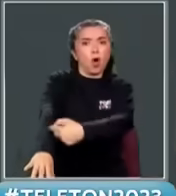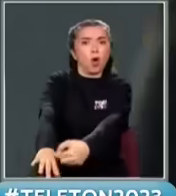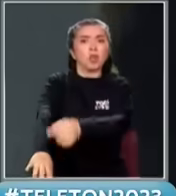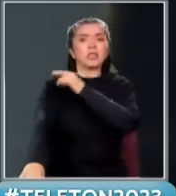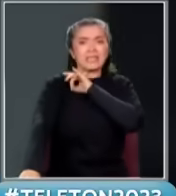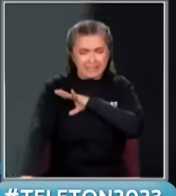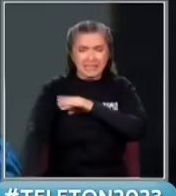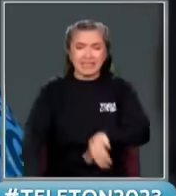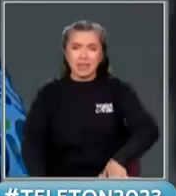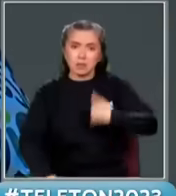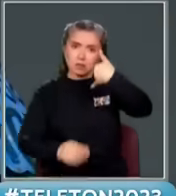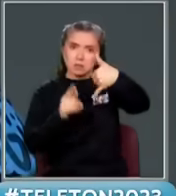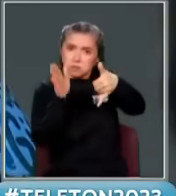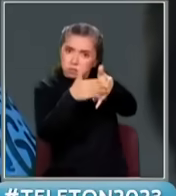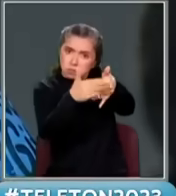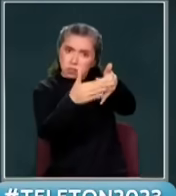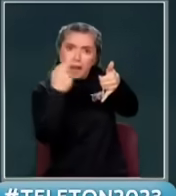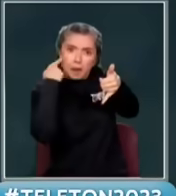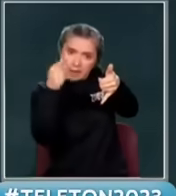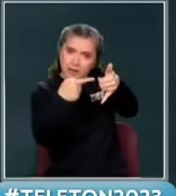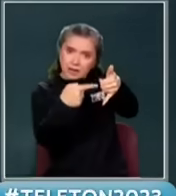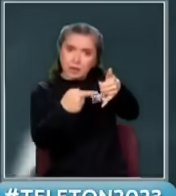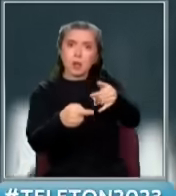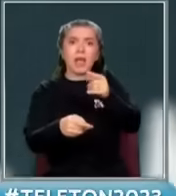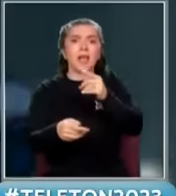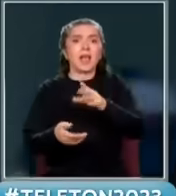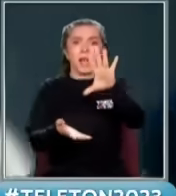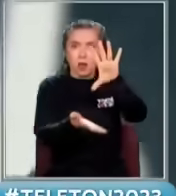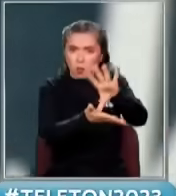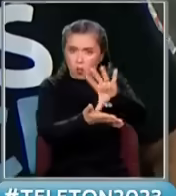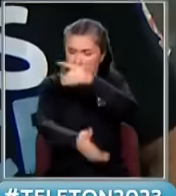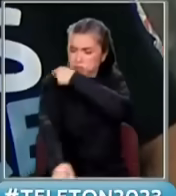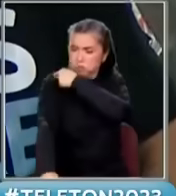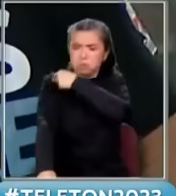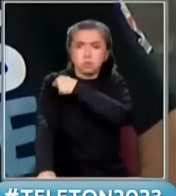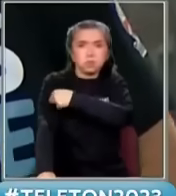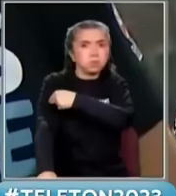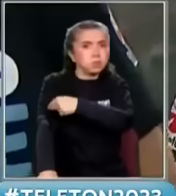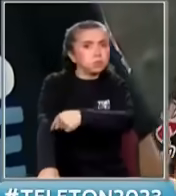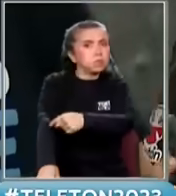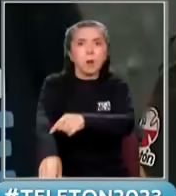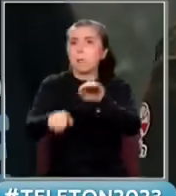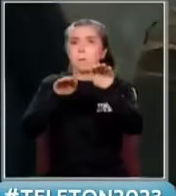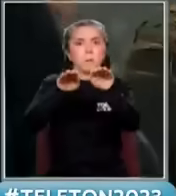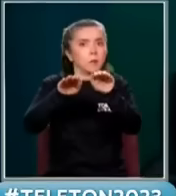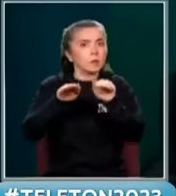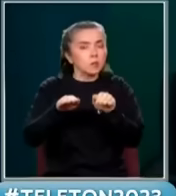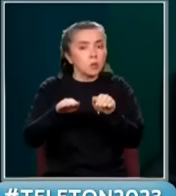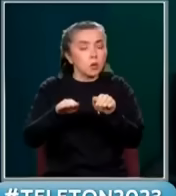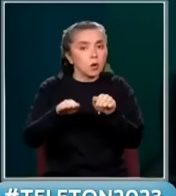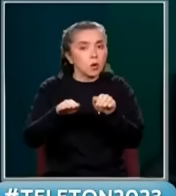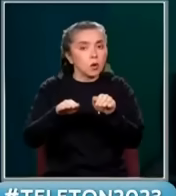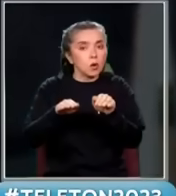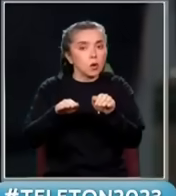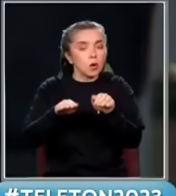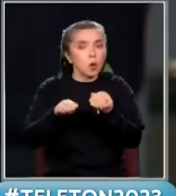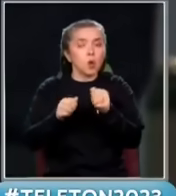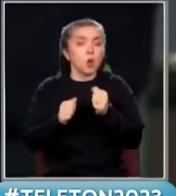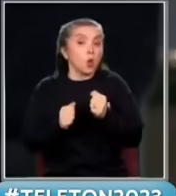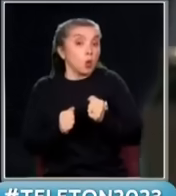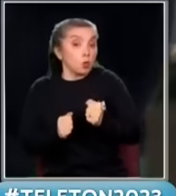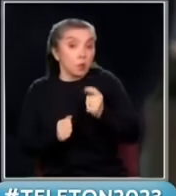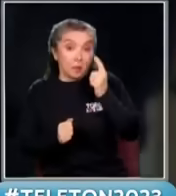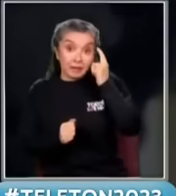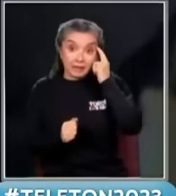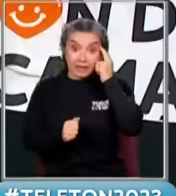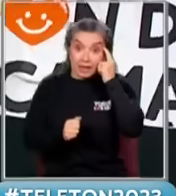su celular, porque esto está ocurriendo en cada rincón de nuestro país. Nati, ¿pueden pensar que acabo de